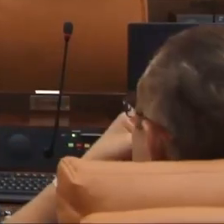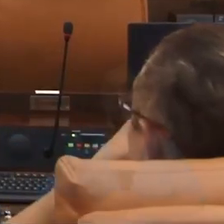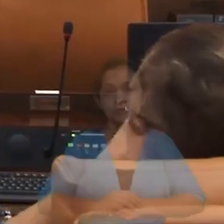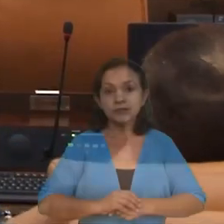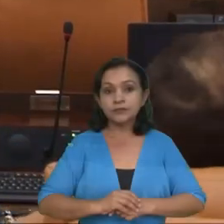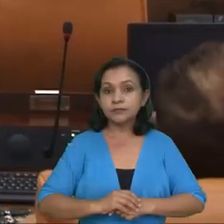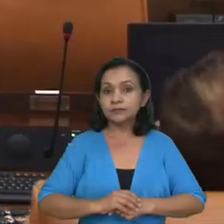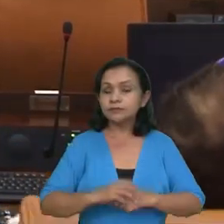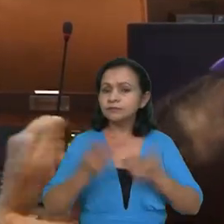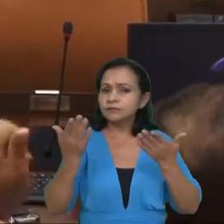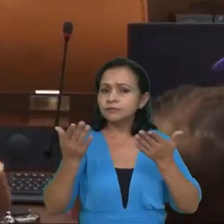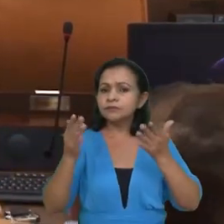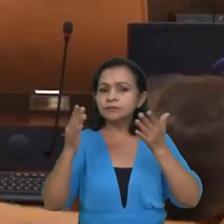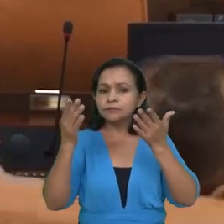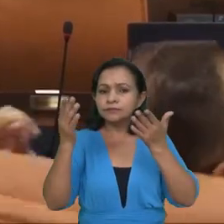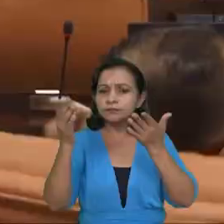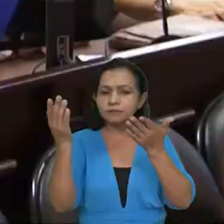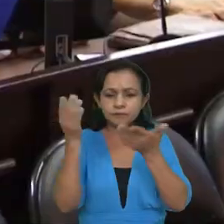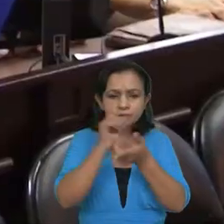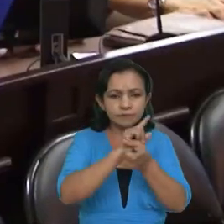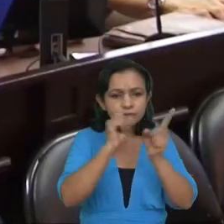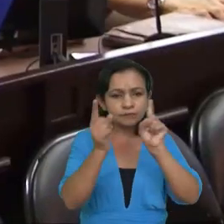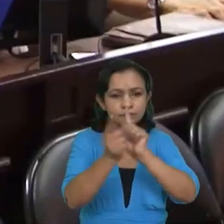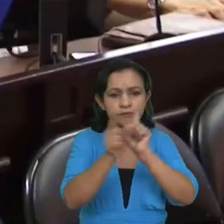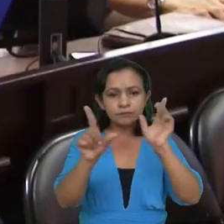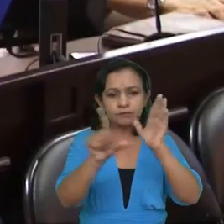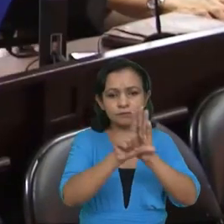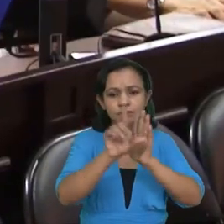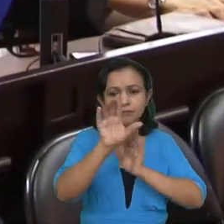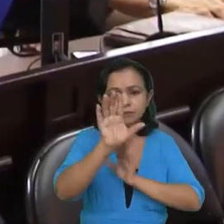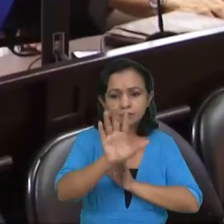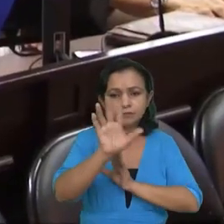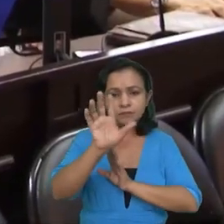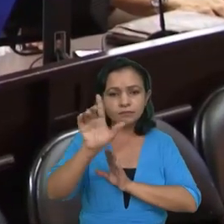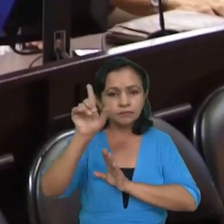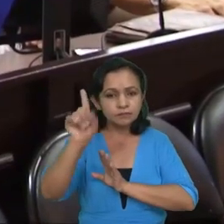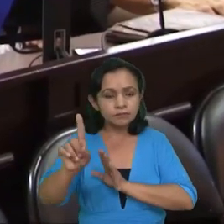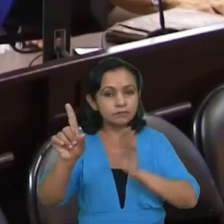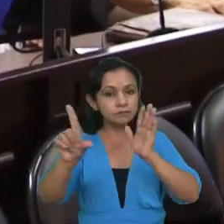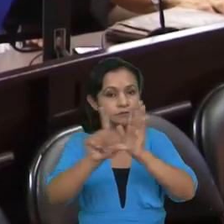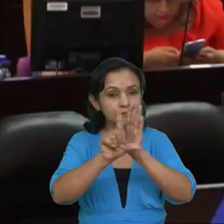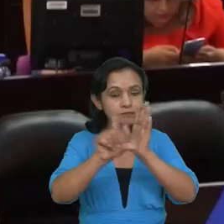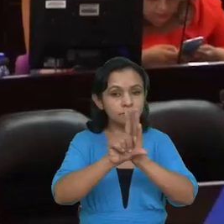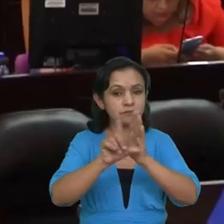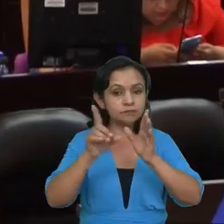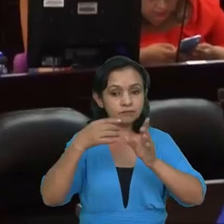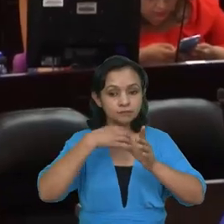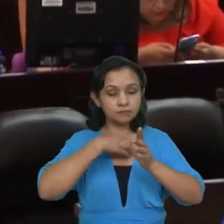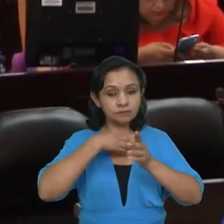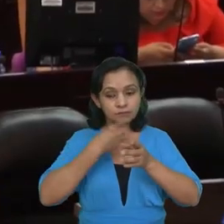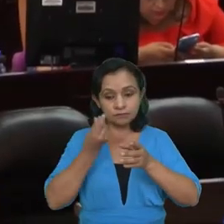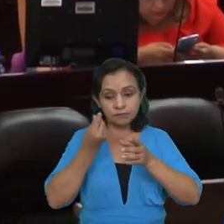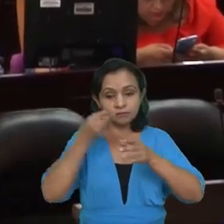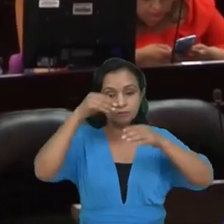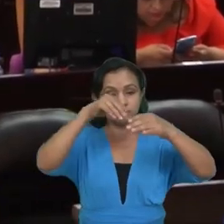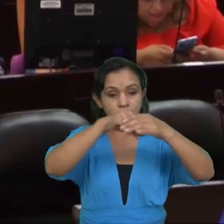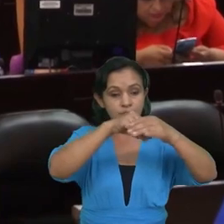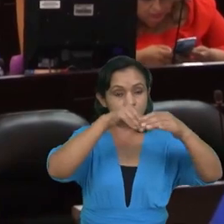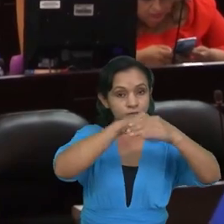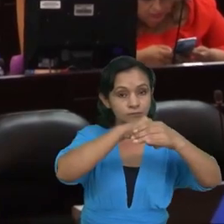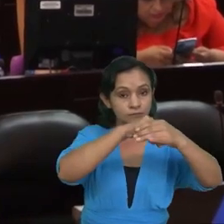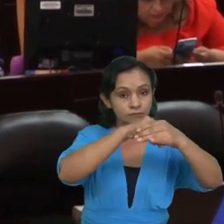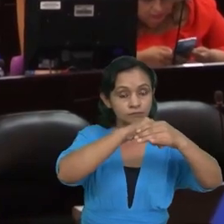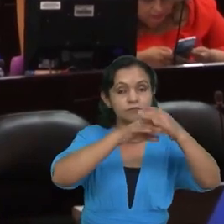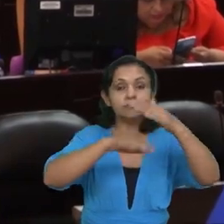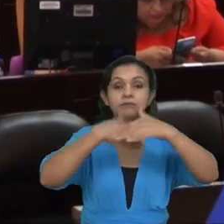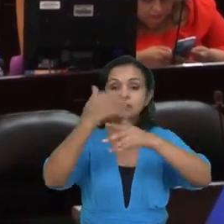serán estudiadas las reformas a la ley 551 o ley del sistema de garantía de depósitos esto después que